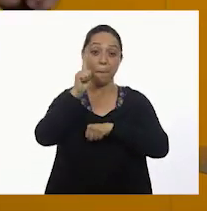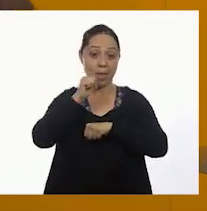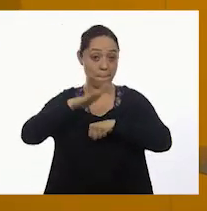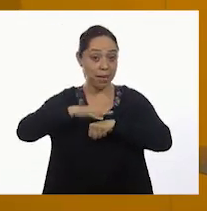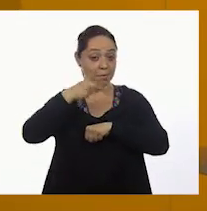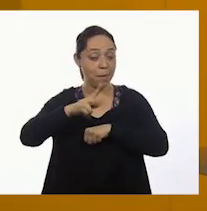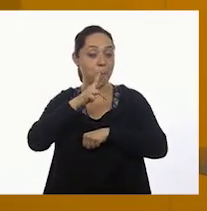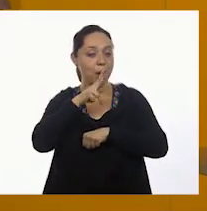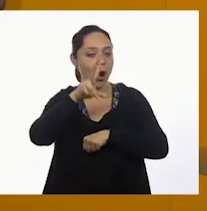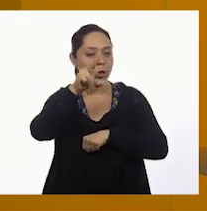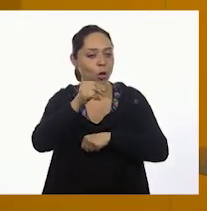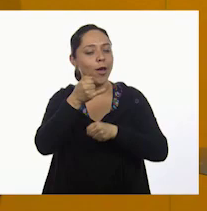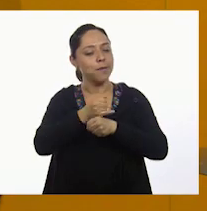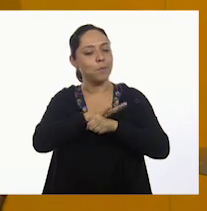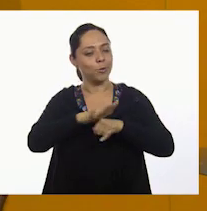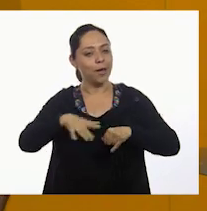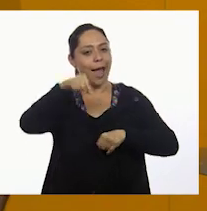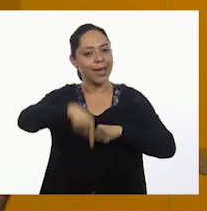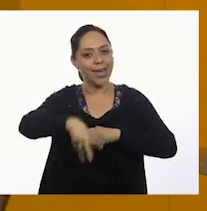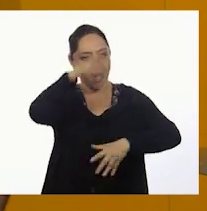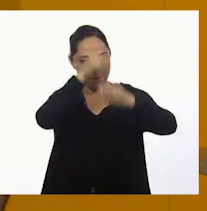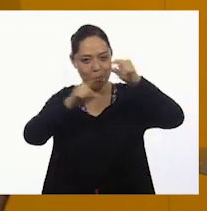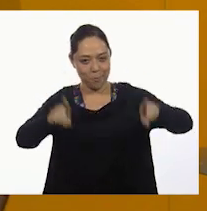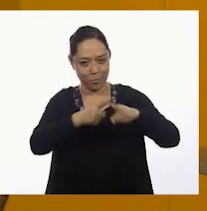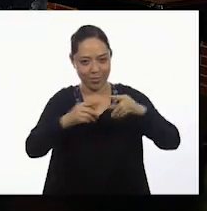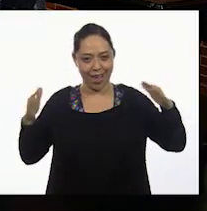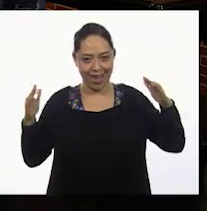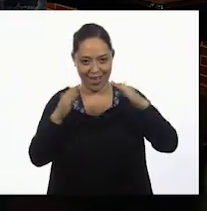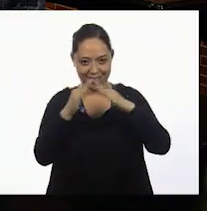mejor porque es imposible aquí en Aprende Música en Casa.